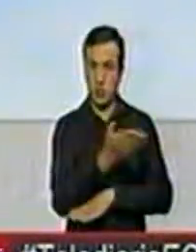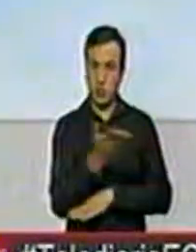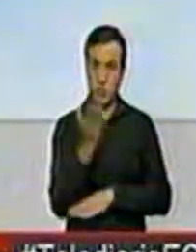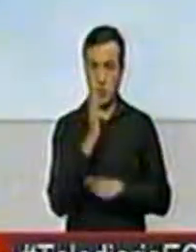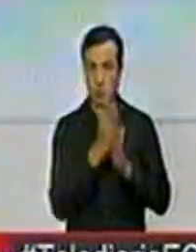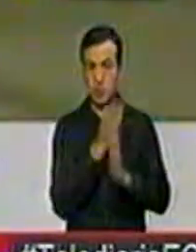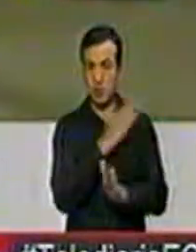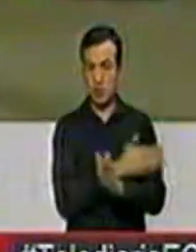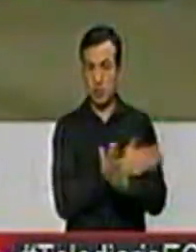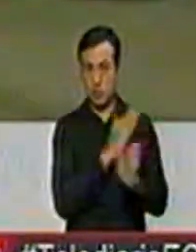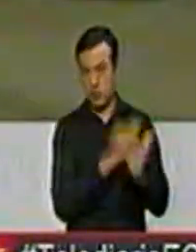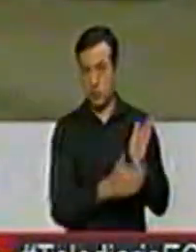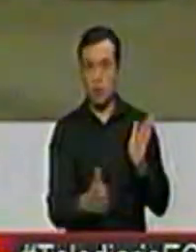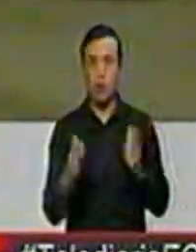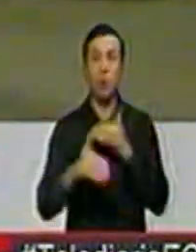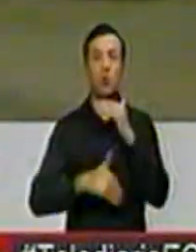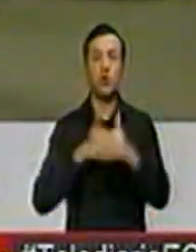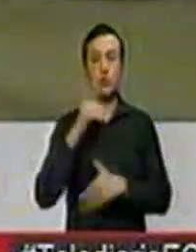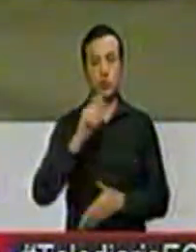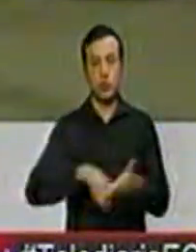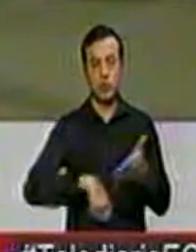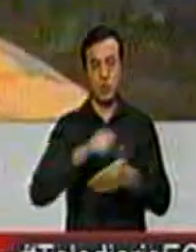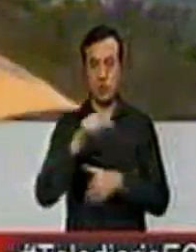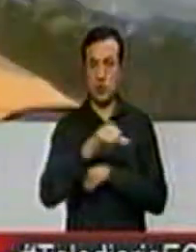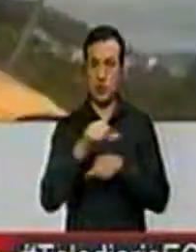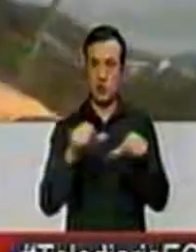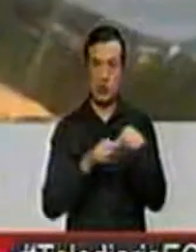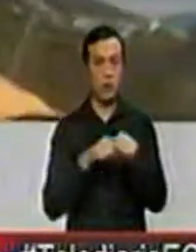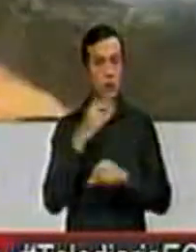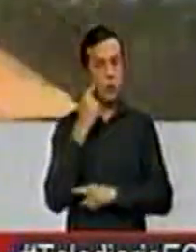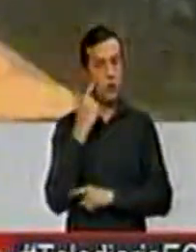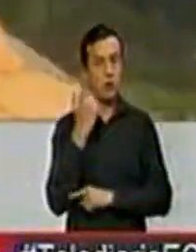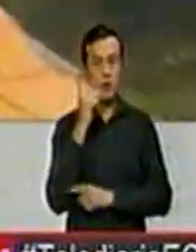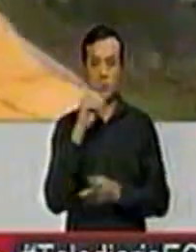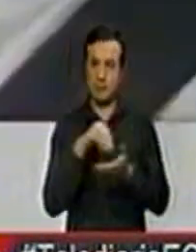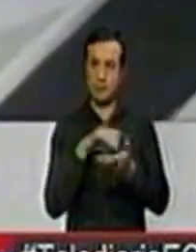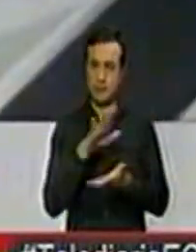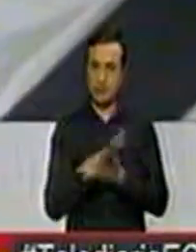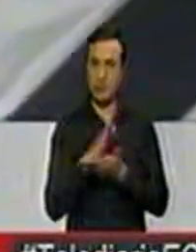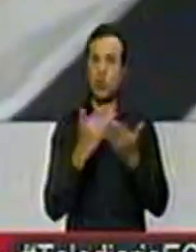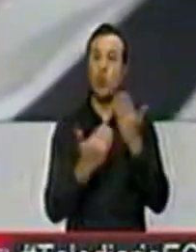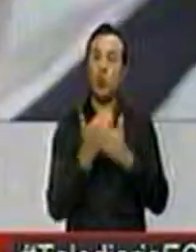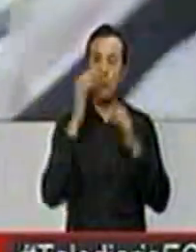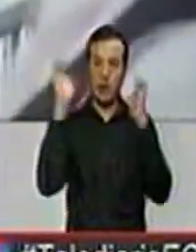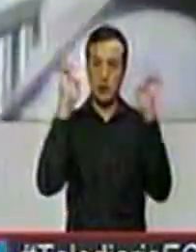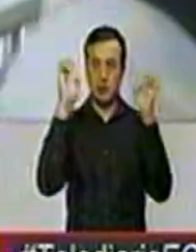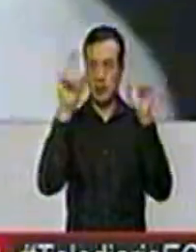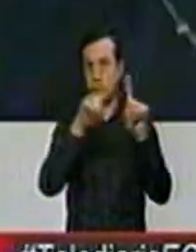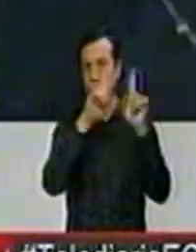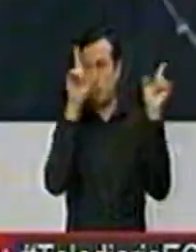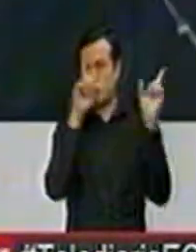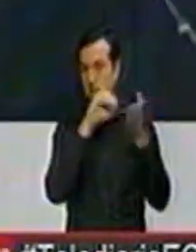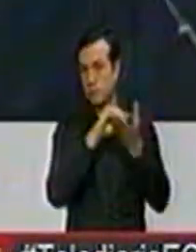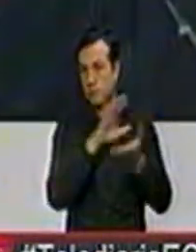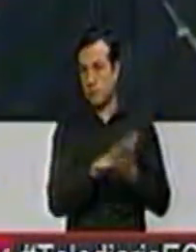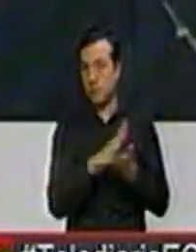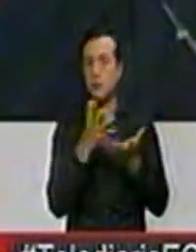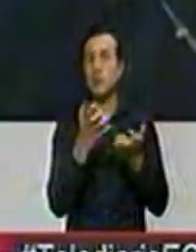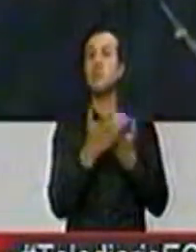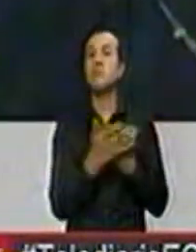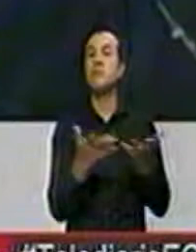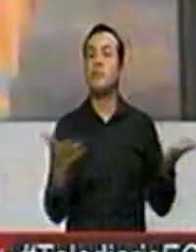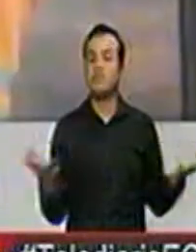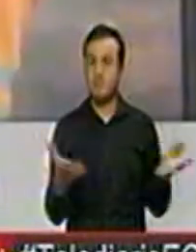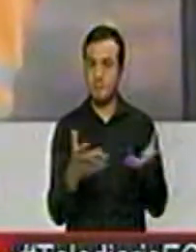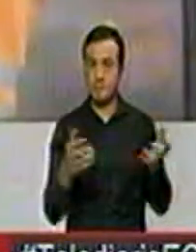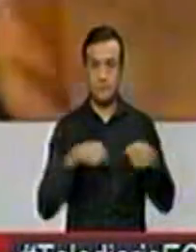etapa precontractual del proceso de contratación de asesorías para la determinación e implementación de un esquema de negocio empresarial. Con esto, se permitirá